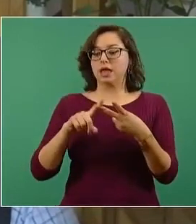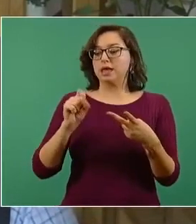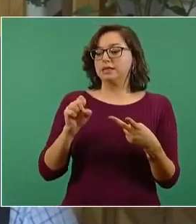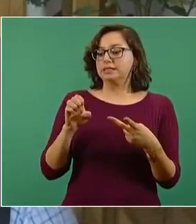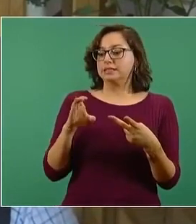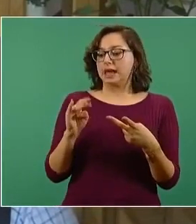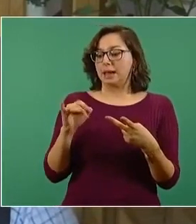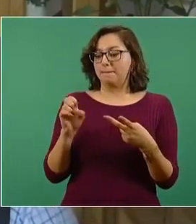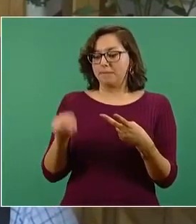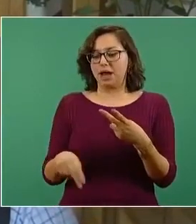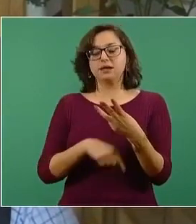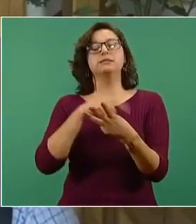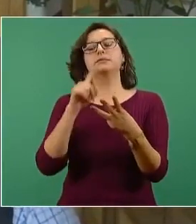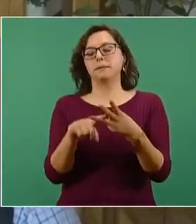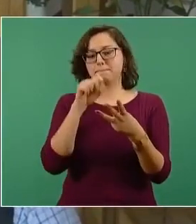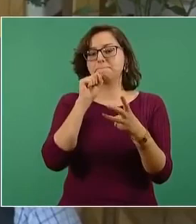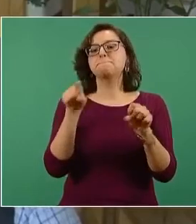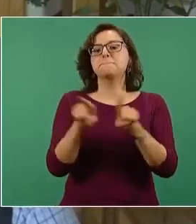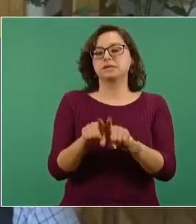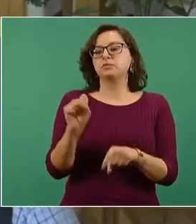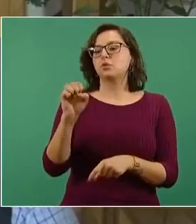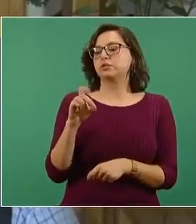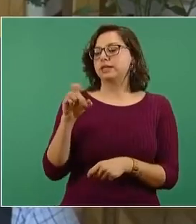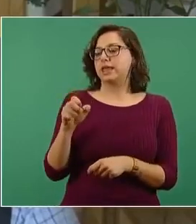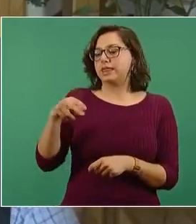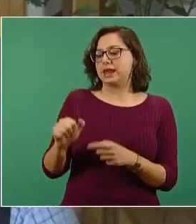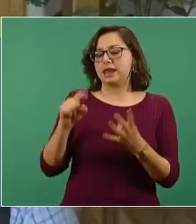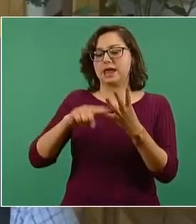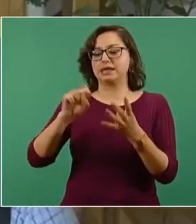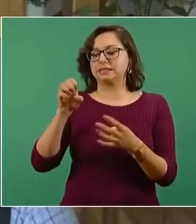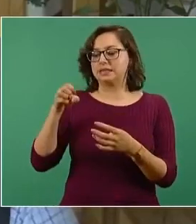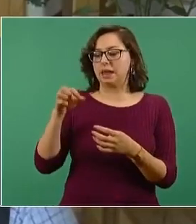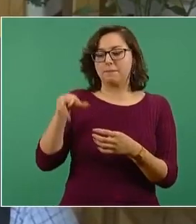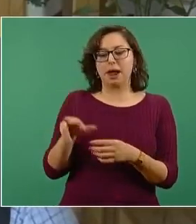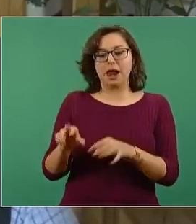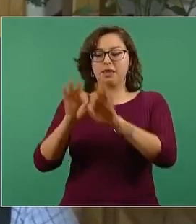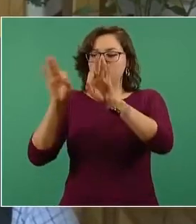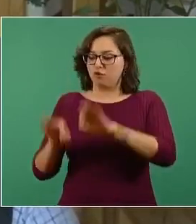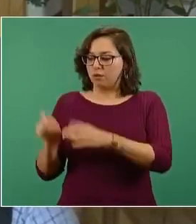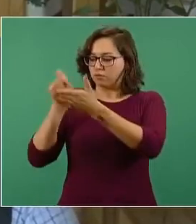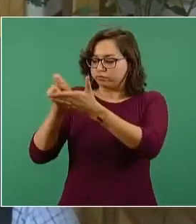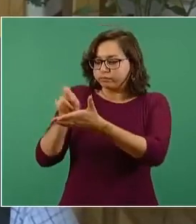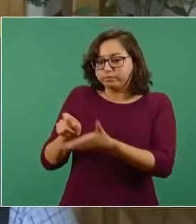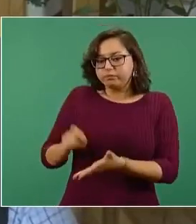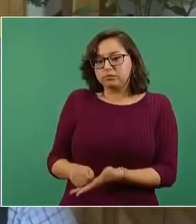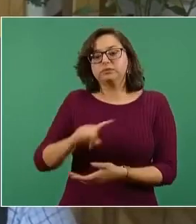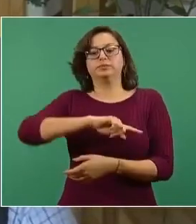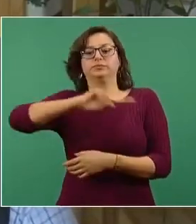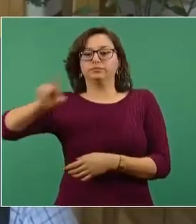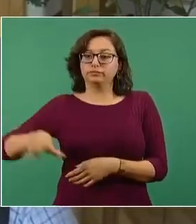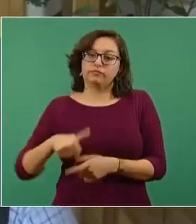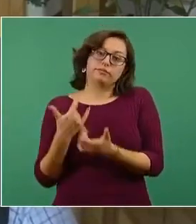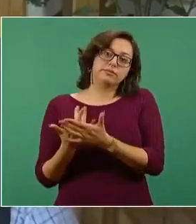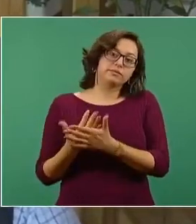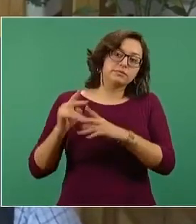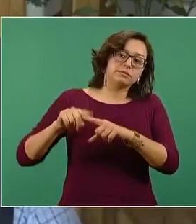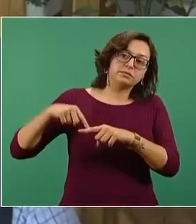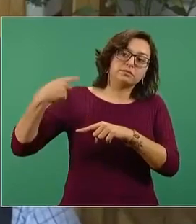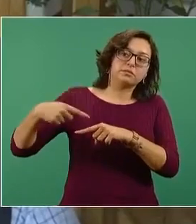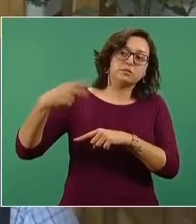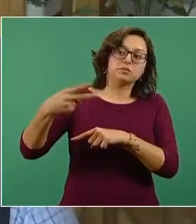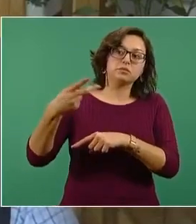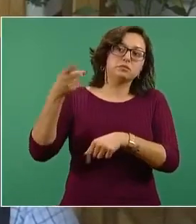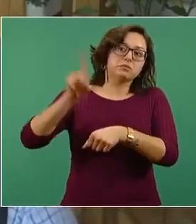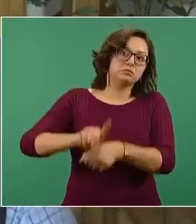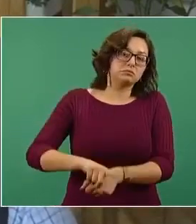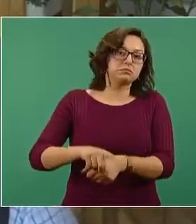las Fuerzas Armadas. Y entonces, entre todos, se lleva a cabo este ejercicio. Entonces, pueden haber variaciones de un